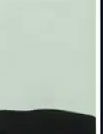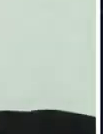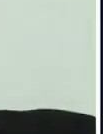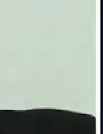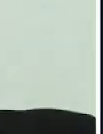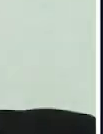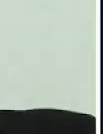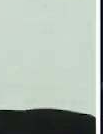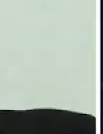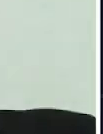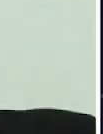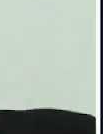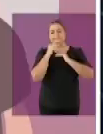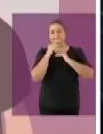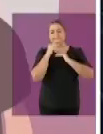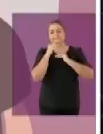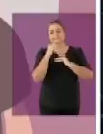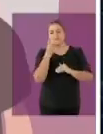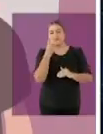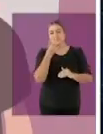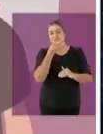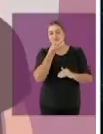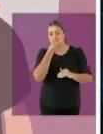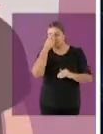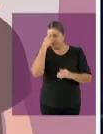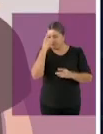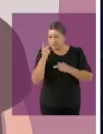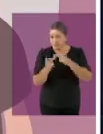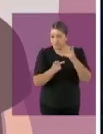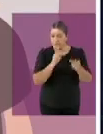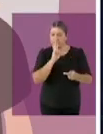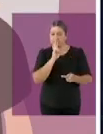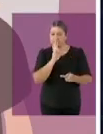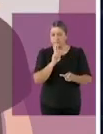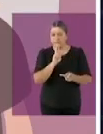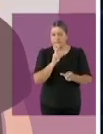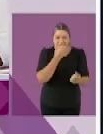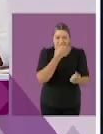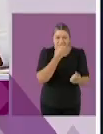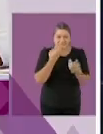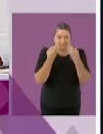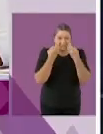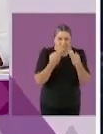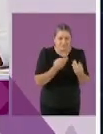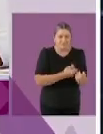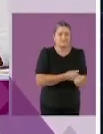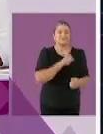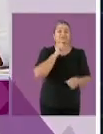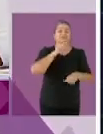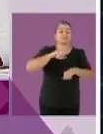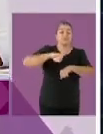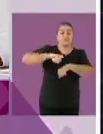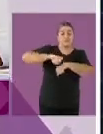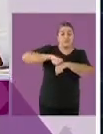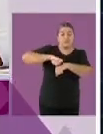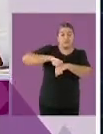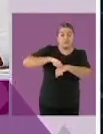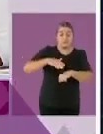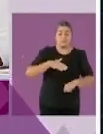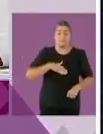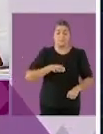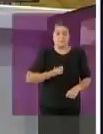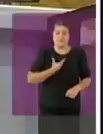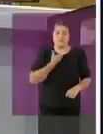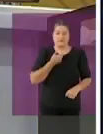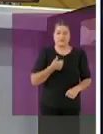encuestas por Claudia chuman en promedio tiene una ventaja 24 25 puntos porcentuales